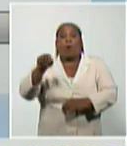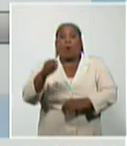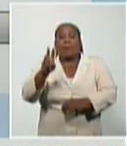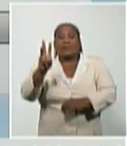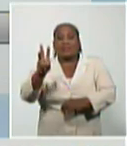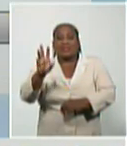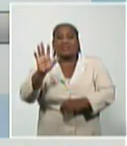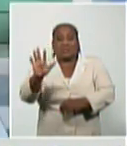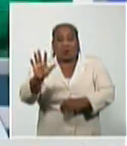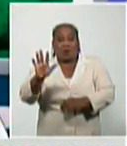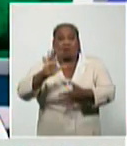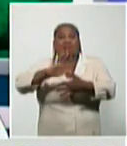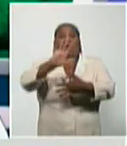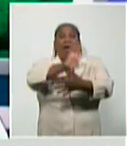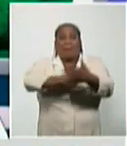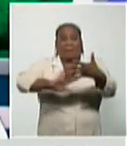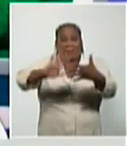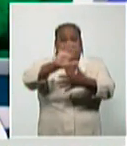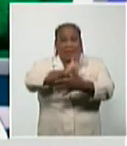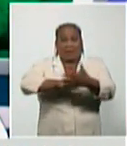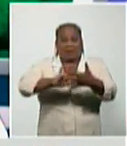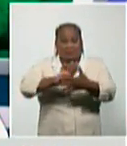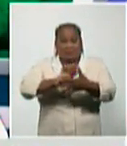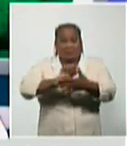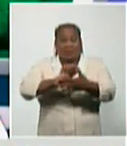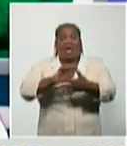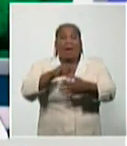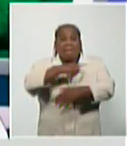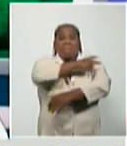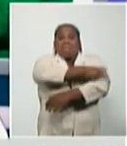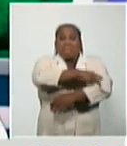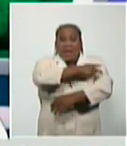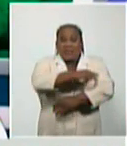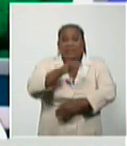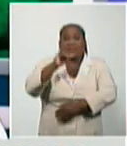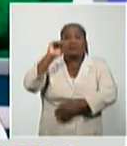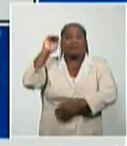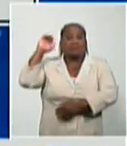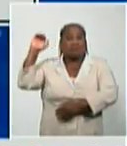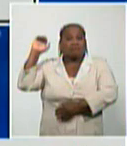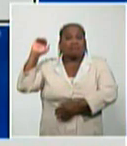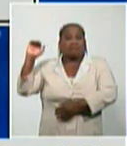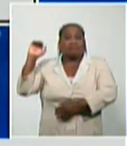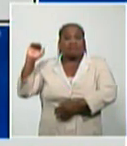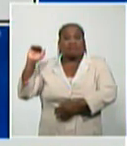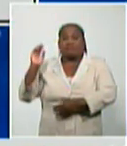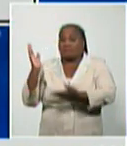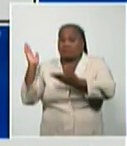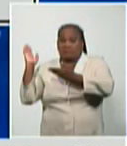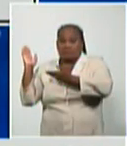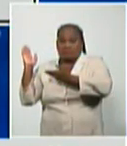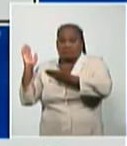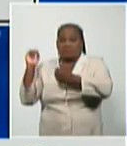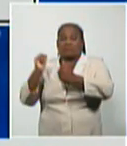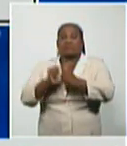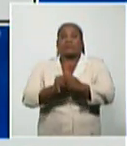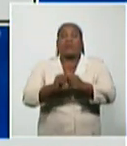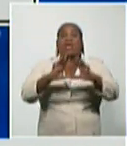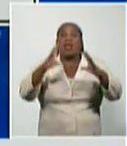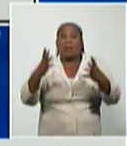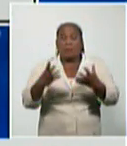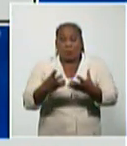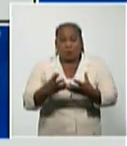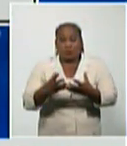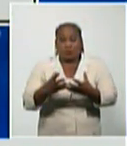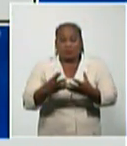2,35%. Por países, el mundo sigue encabezado, como dijimos inicialmente, por los